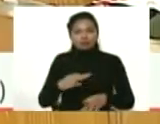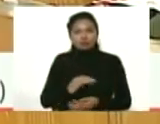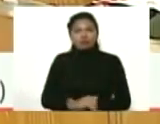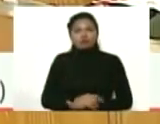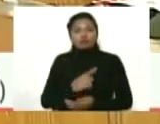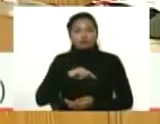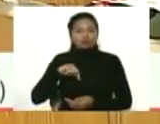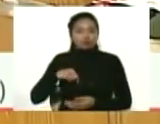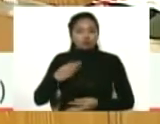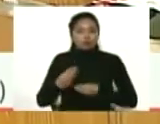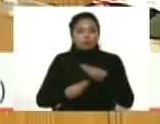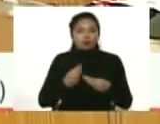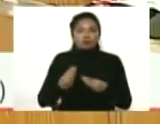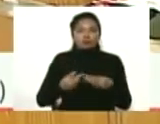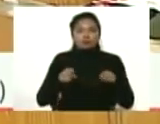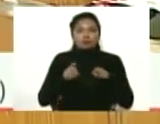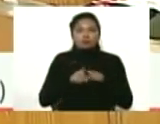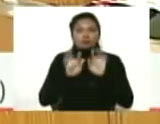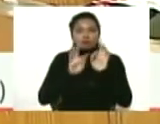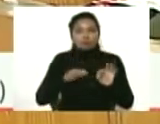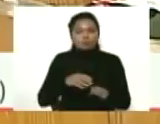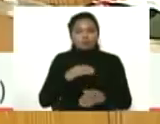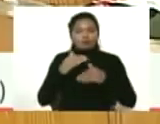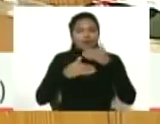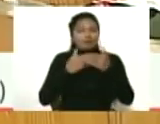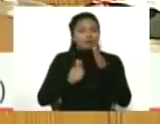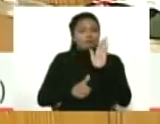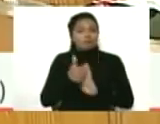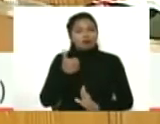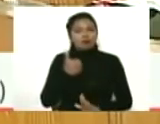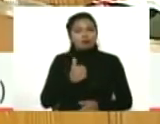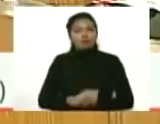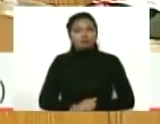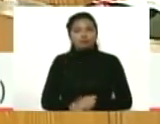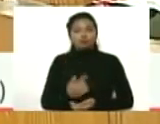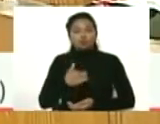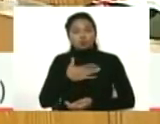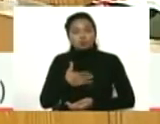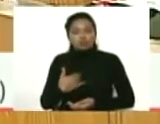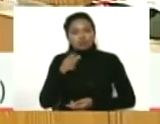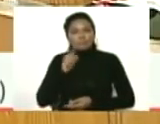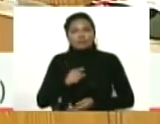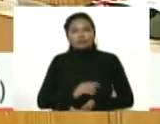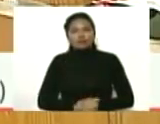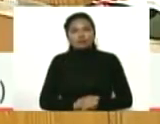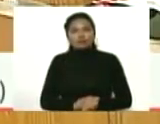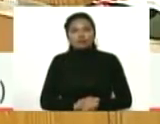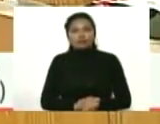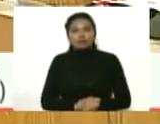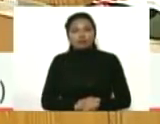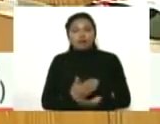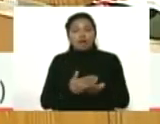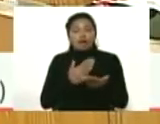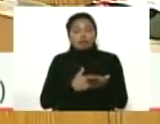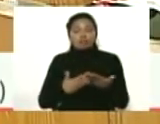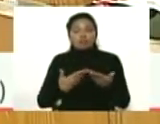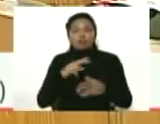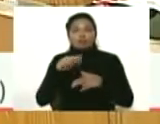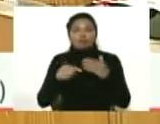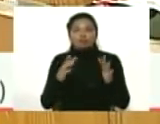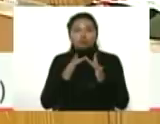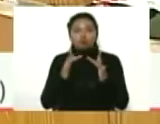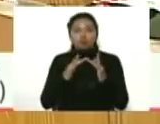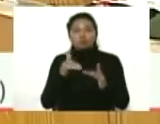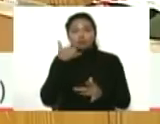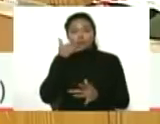lo que va a suceder. Cada vez más. Yo quisiera, antes de dar el próximo pase, tenemos